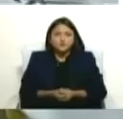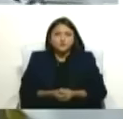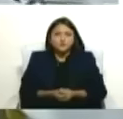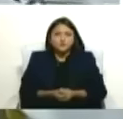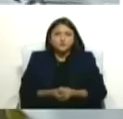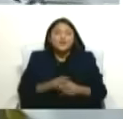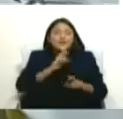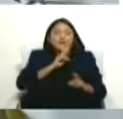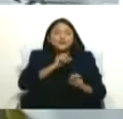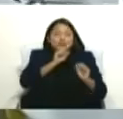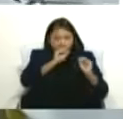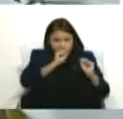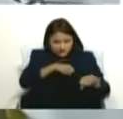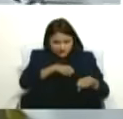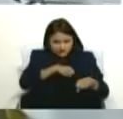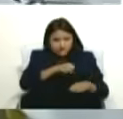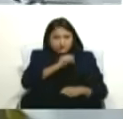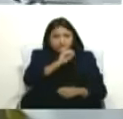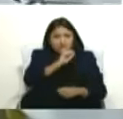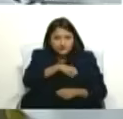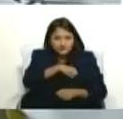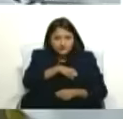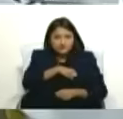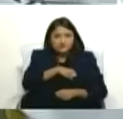Opción del sí,